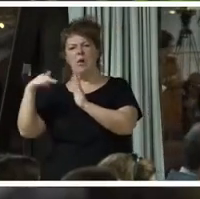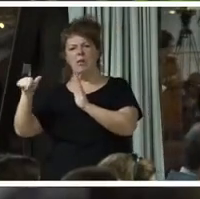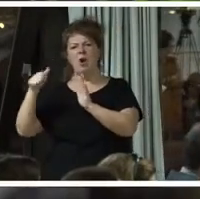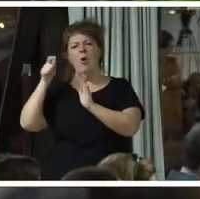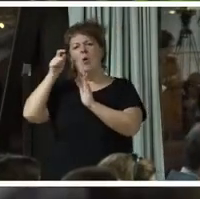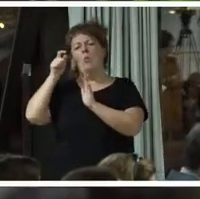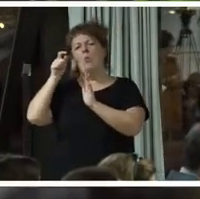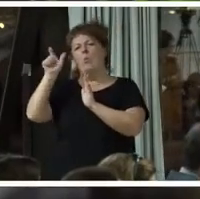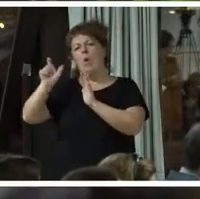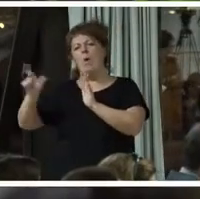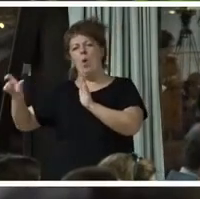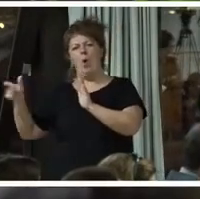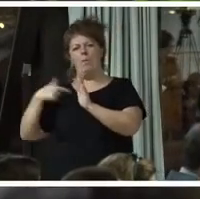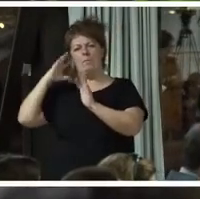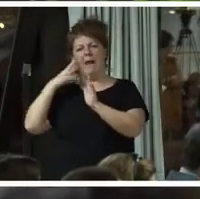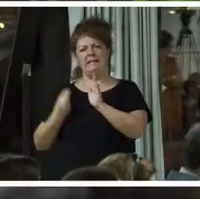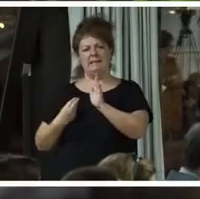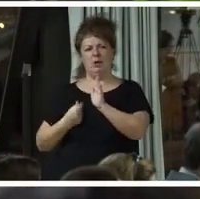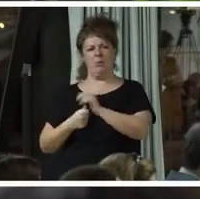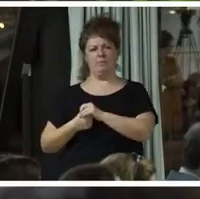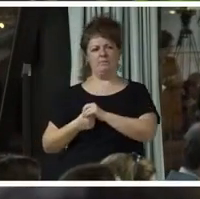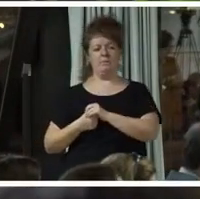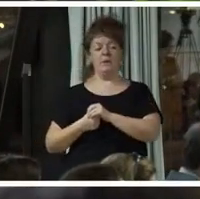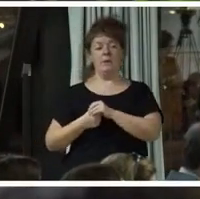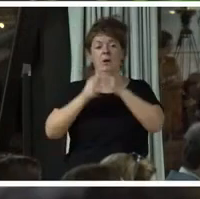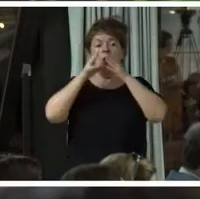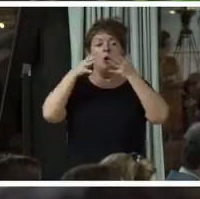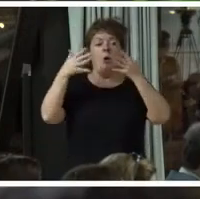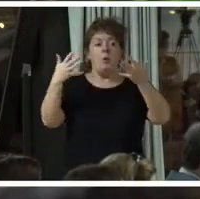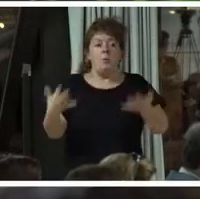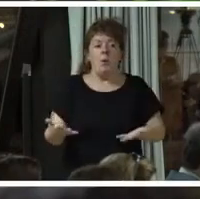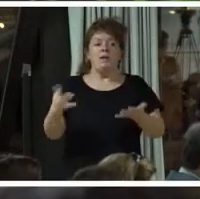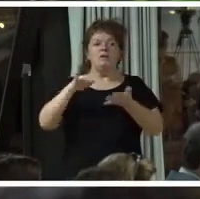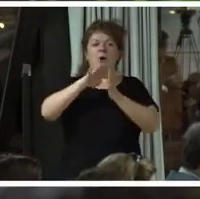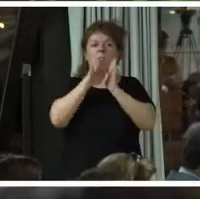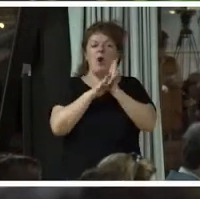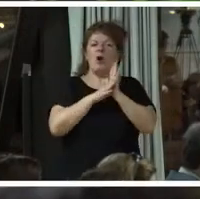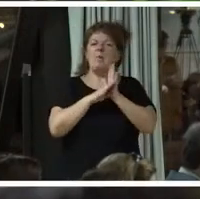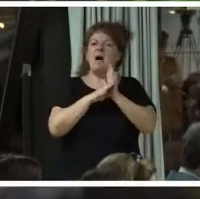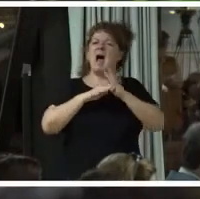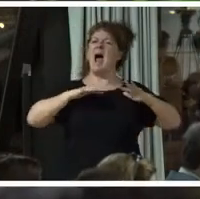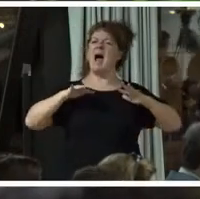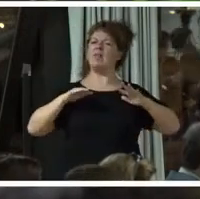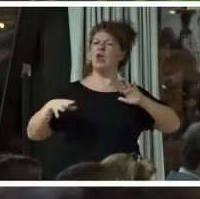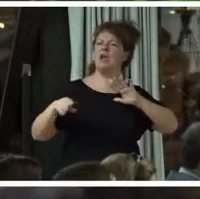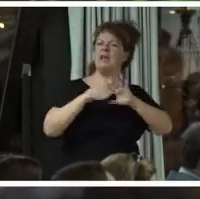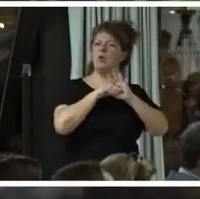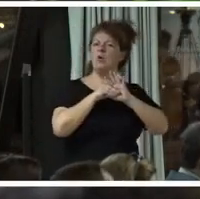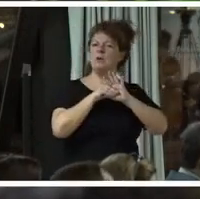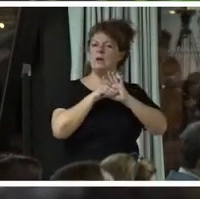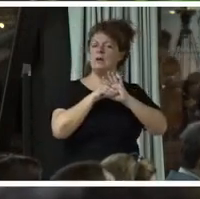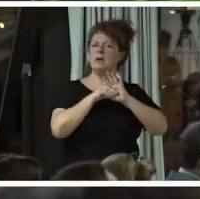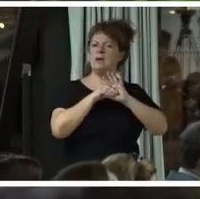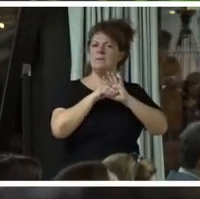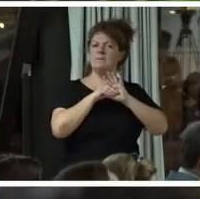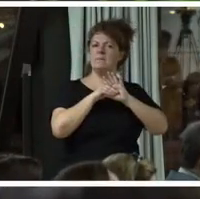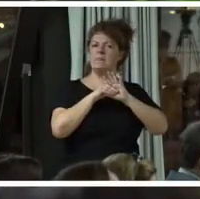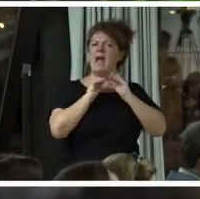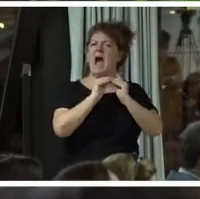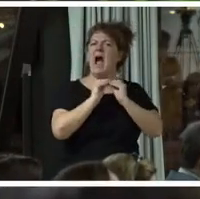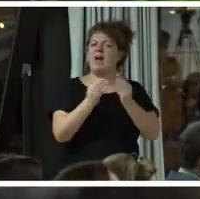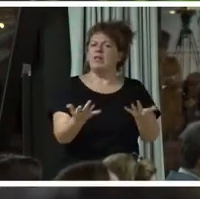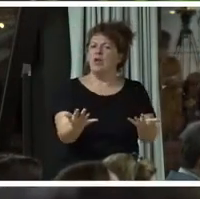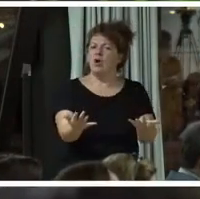viviendo el pueblo palestino por ello consideramos importante que ese programa de acción incluyera eh acciones en primer